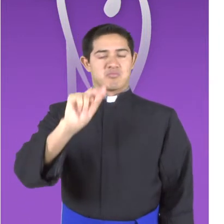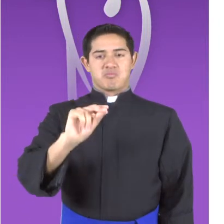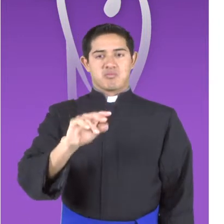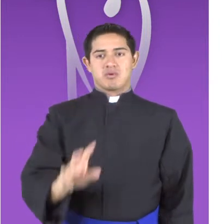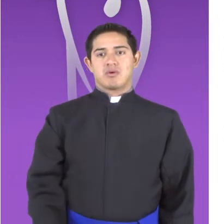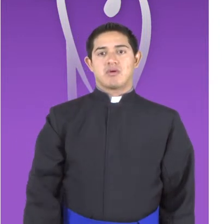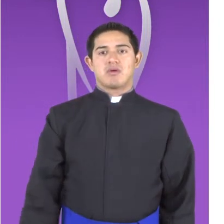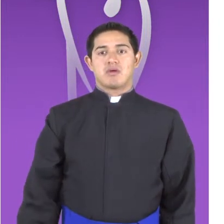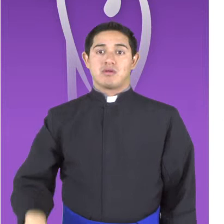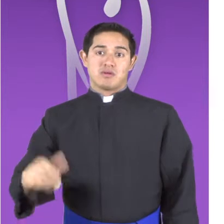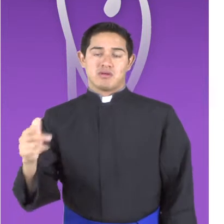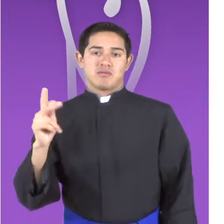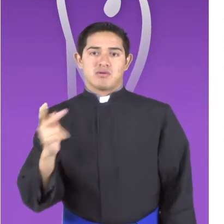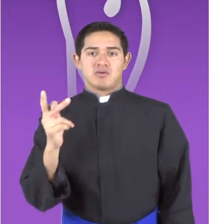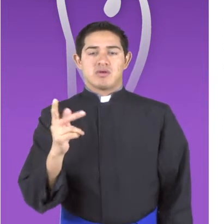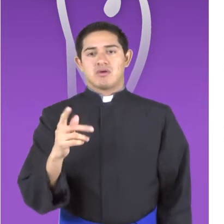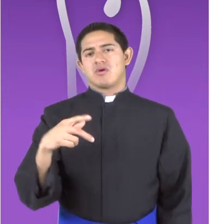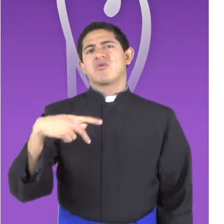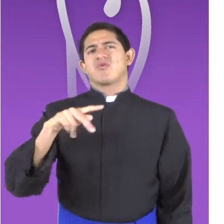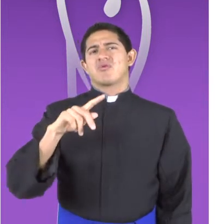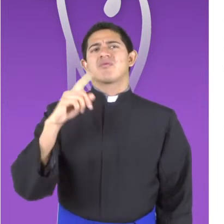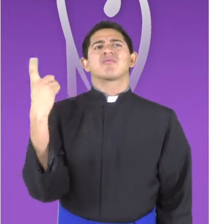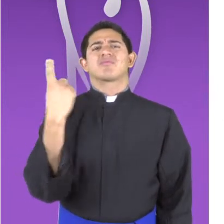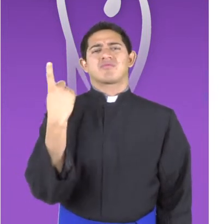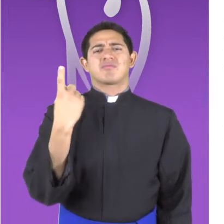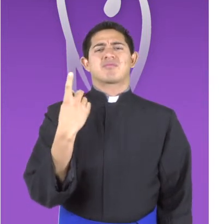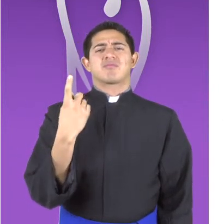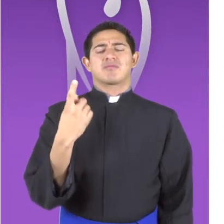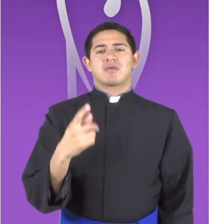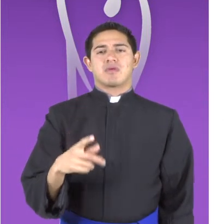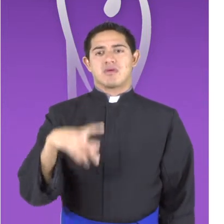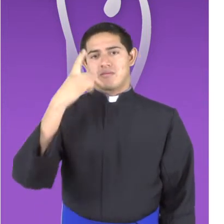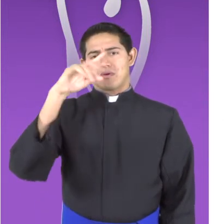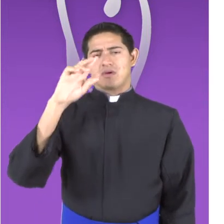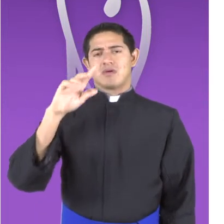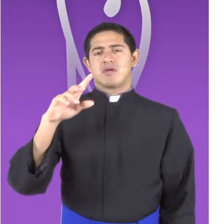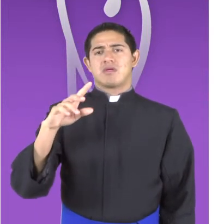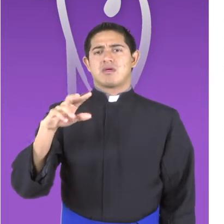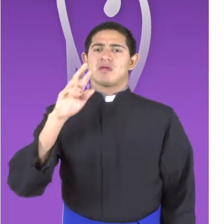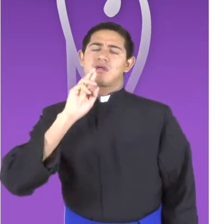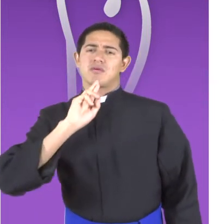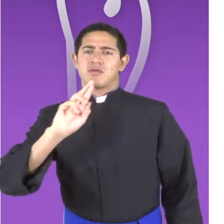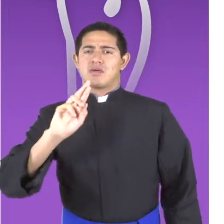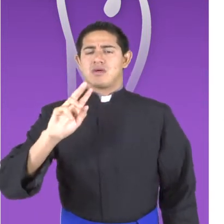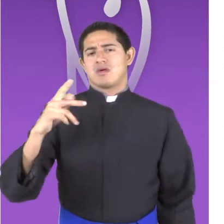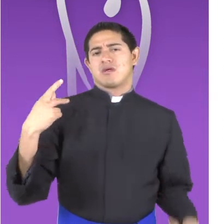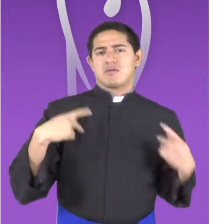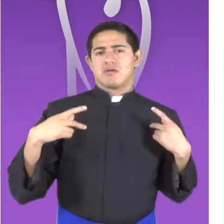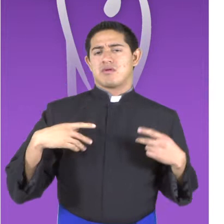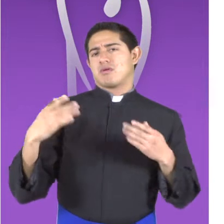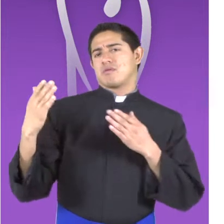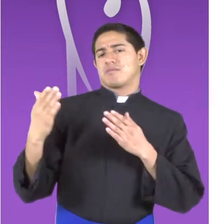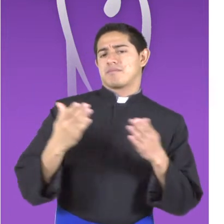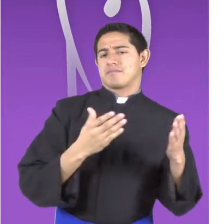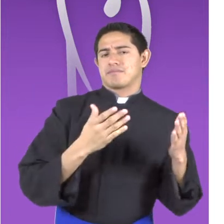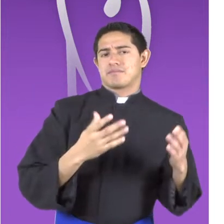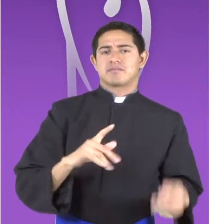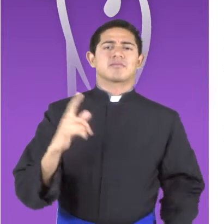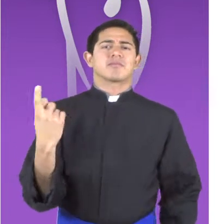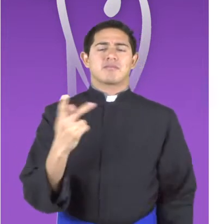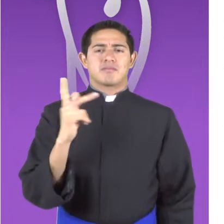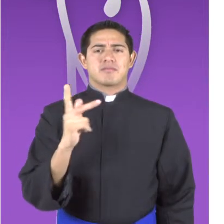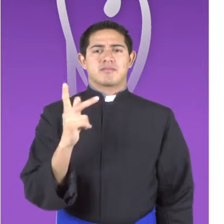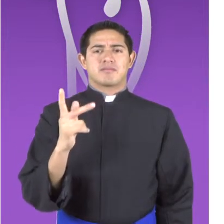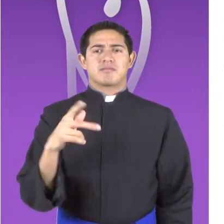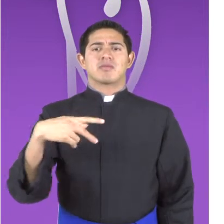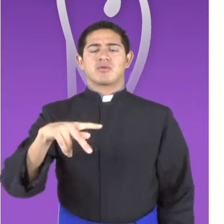Le dijeron entonces: dinos quién eres, para poder llevar una respuesta a los que nos enviaron.